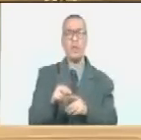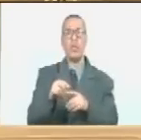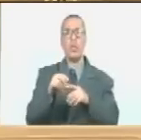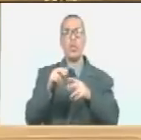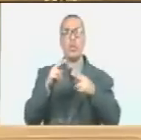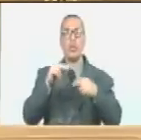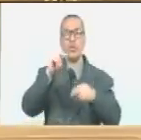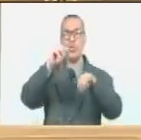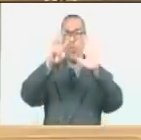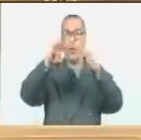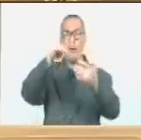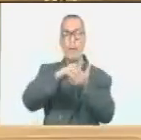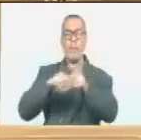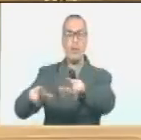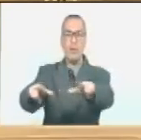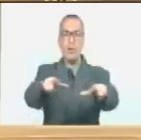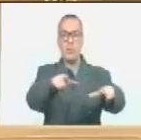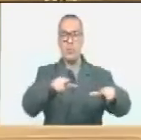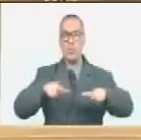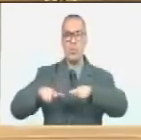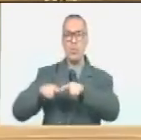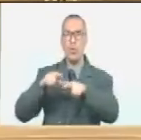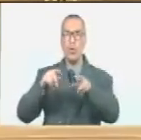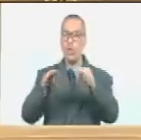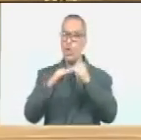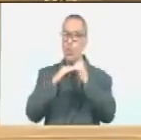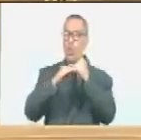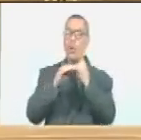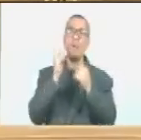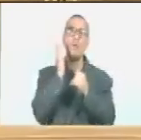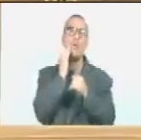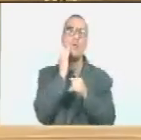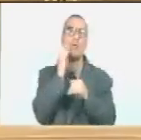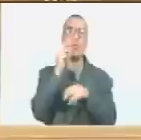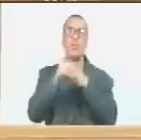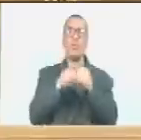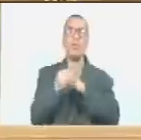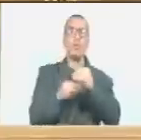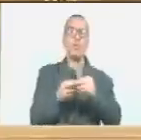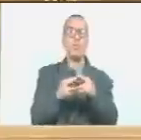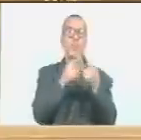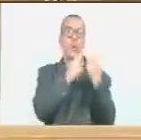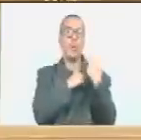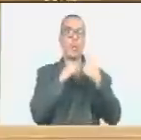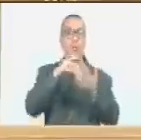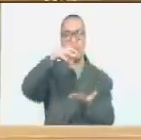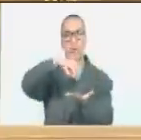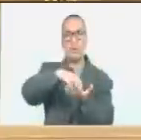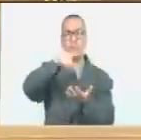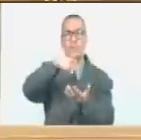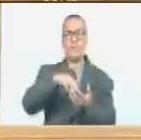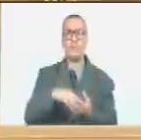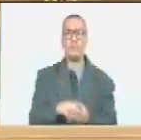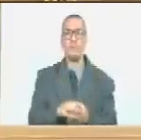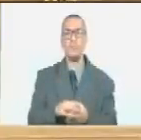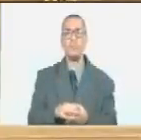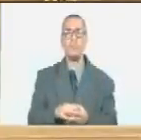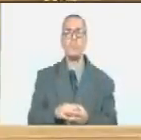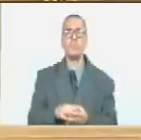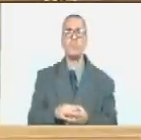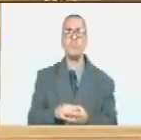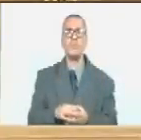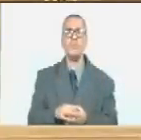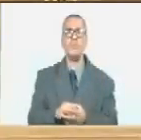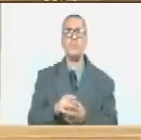9.000 hectáreas, podemos compararla con lo que representa la ciudad de